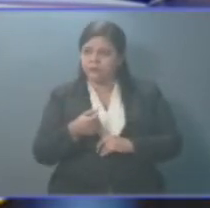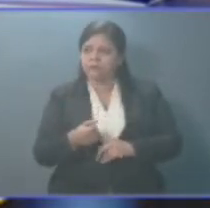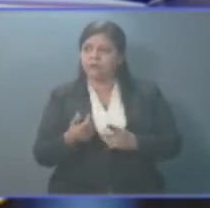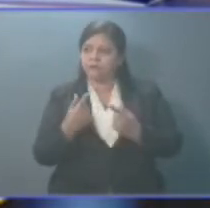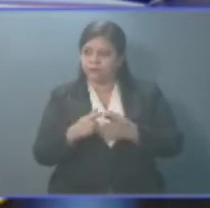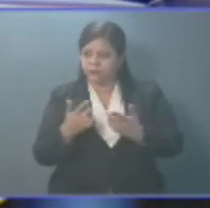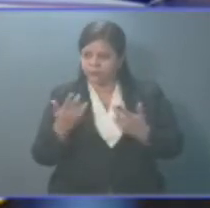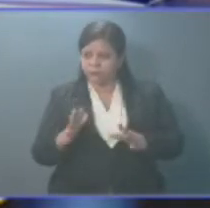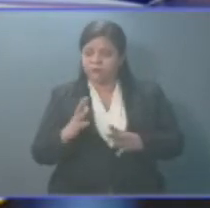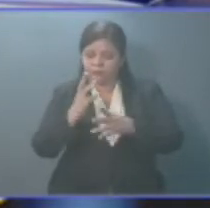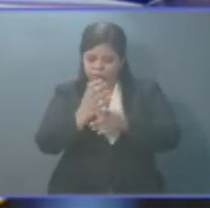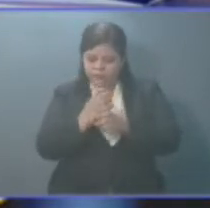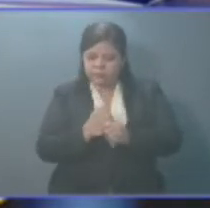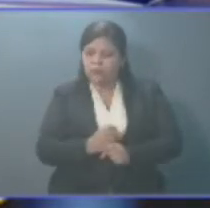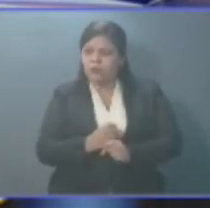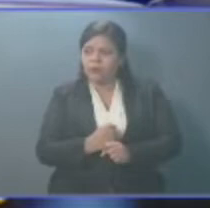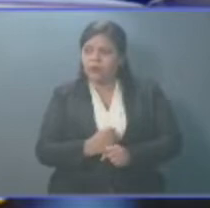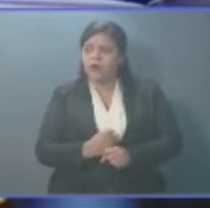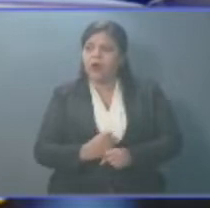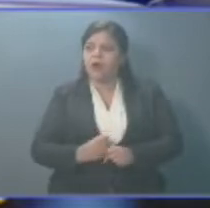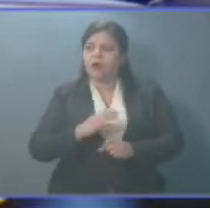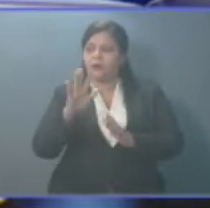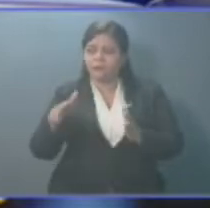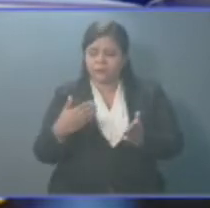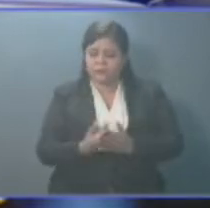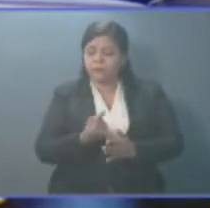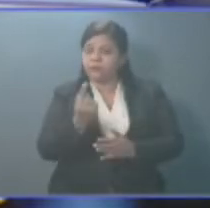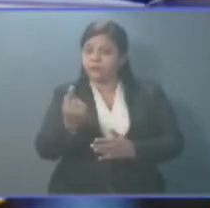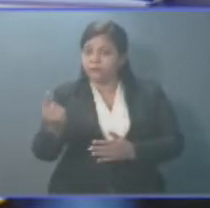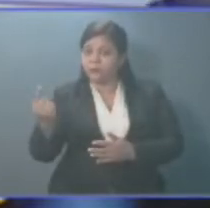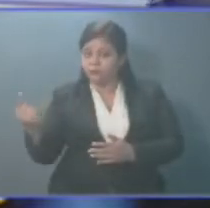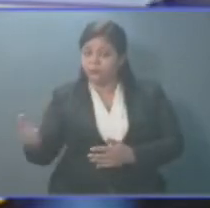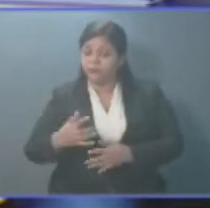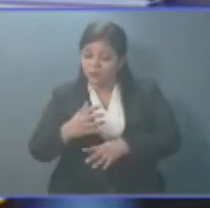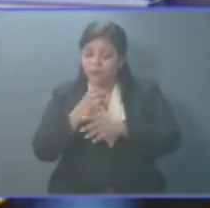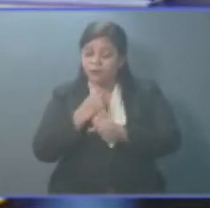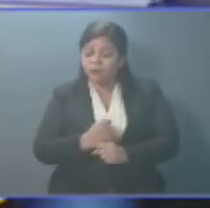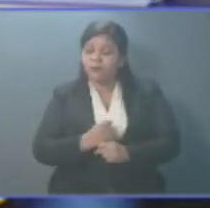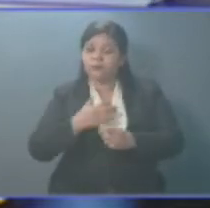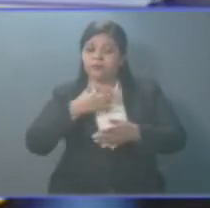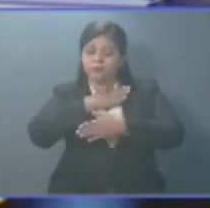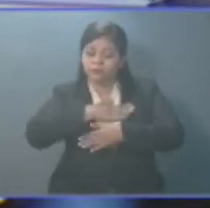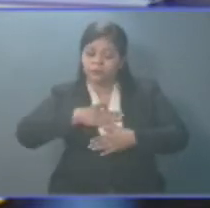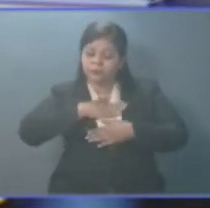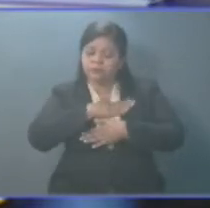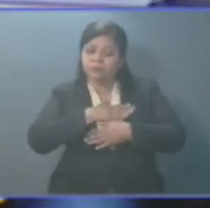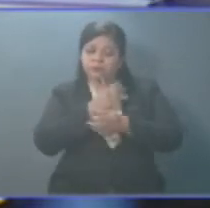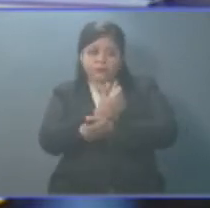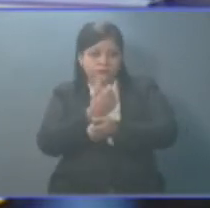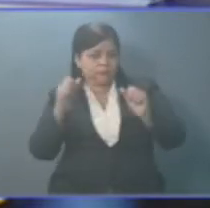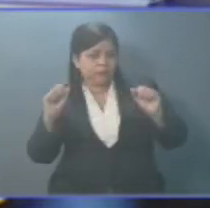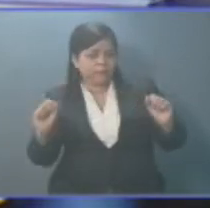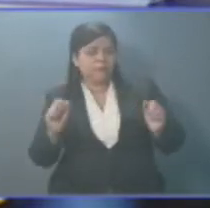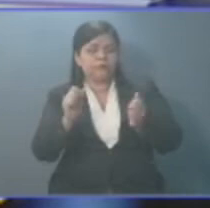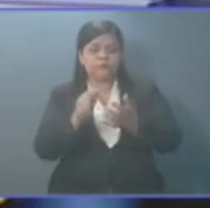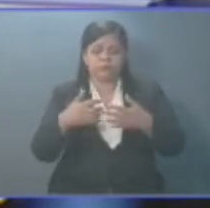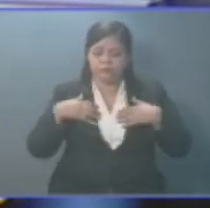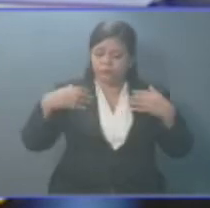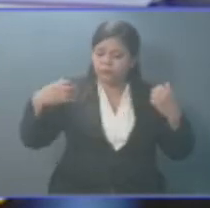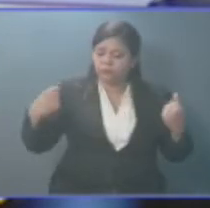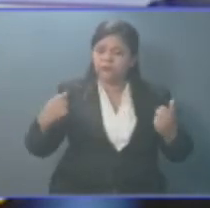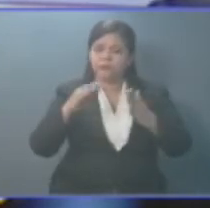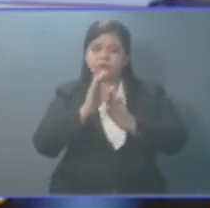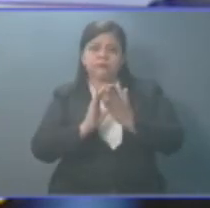debiendo garantizar a los habitantes de la República el goce de la libertad, la salud, la